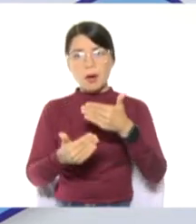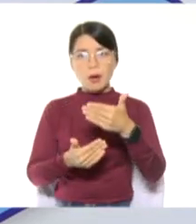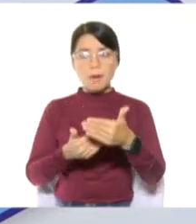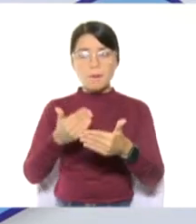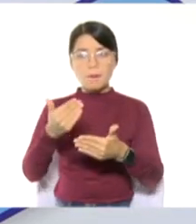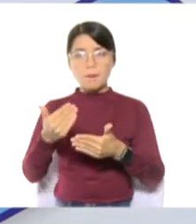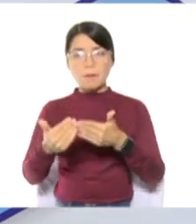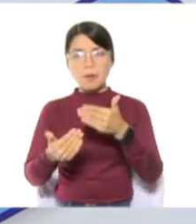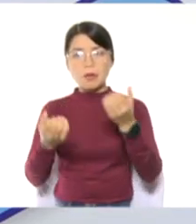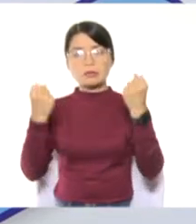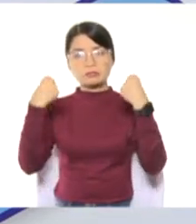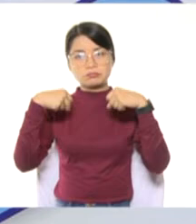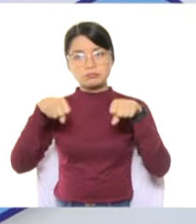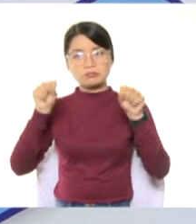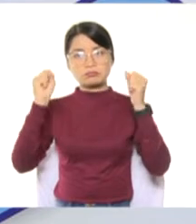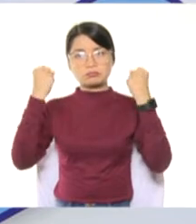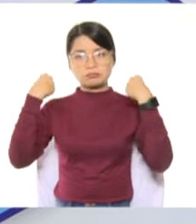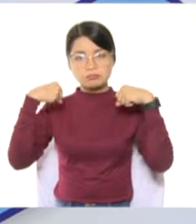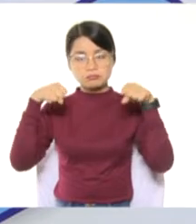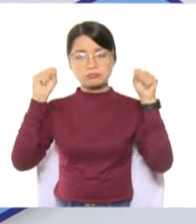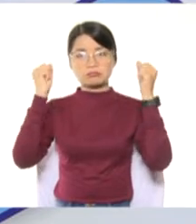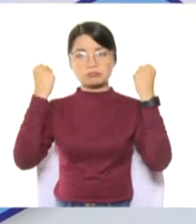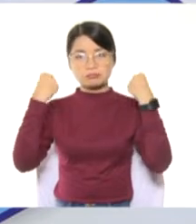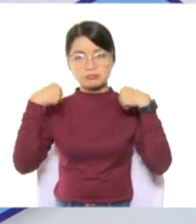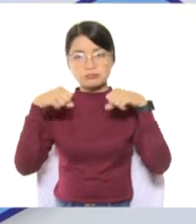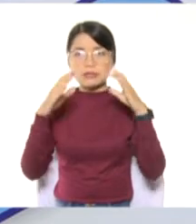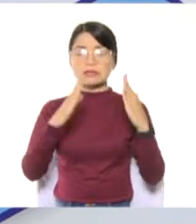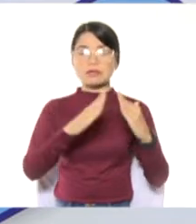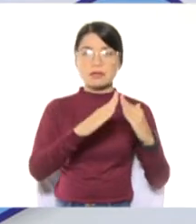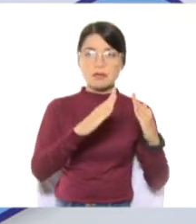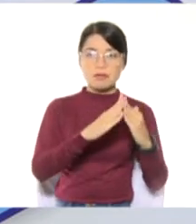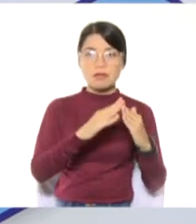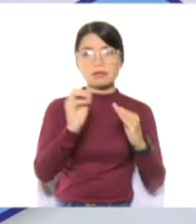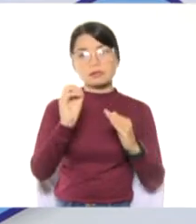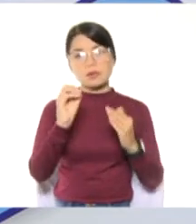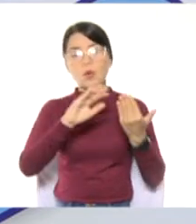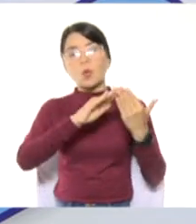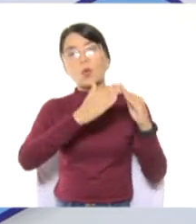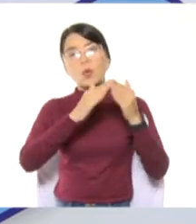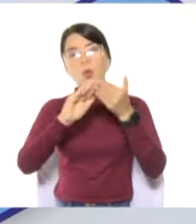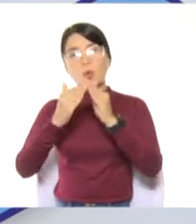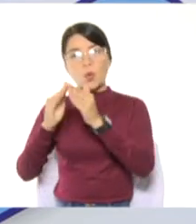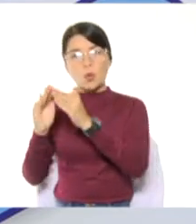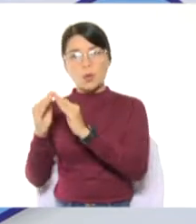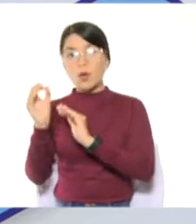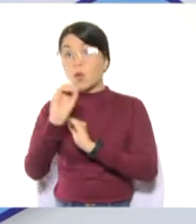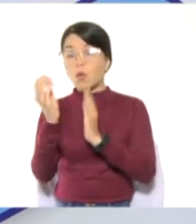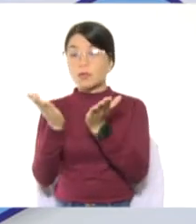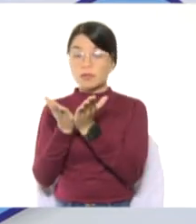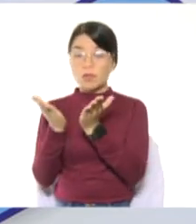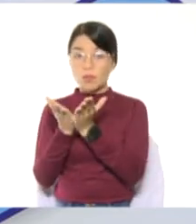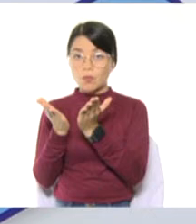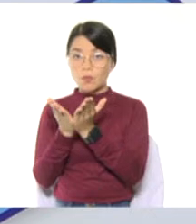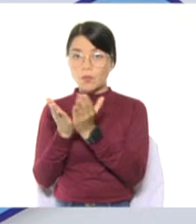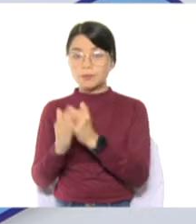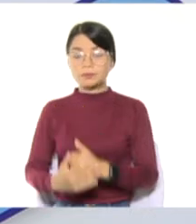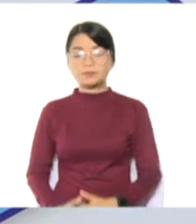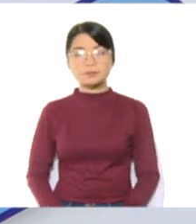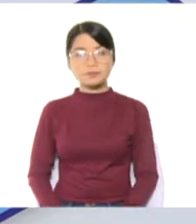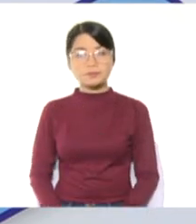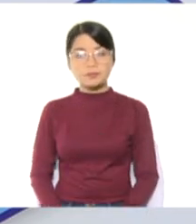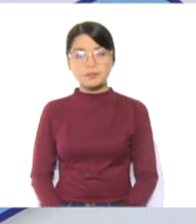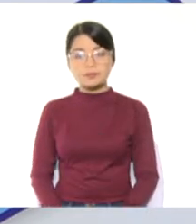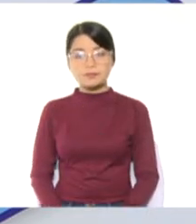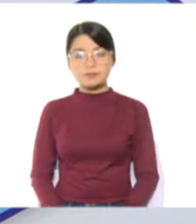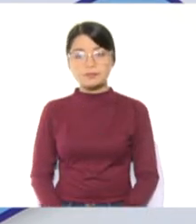capacidades físicas básicas dentro de nuestra casa, o en la comunidad, o en la institución educativa. Podemos comenzar a entrenar